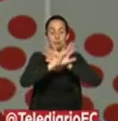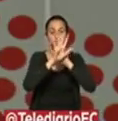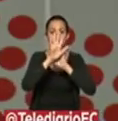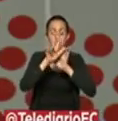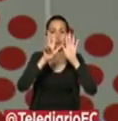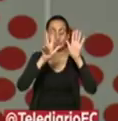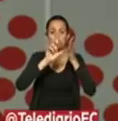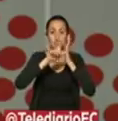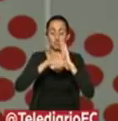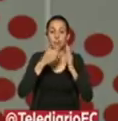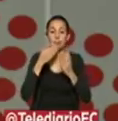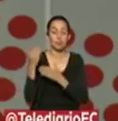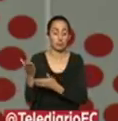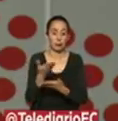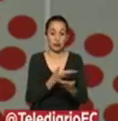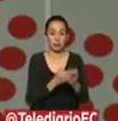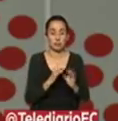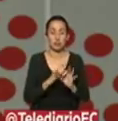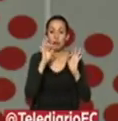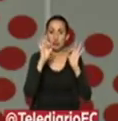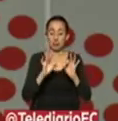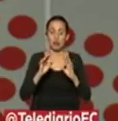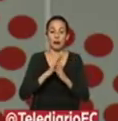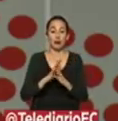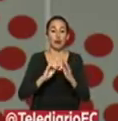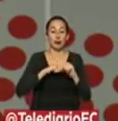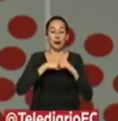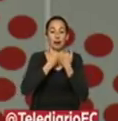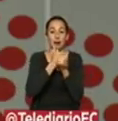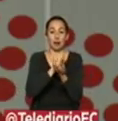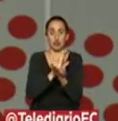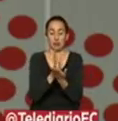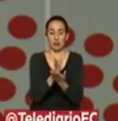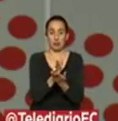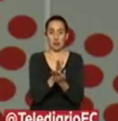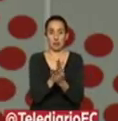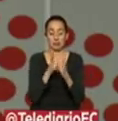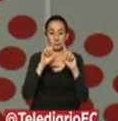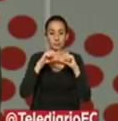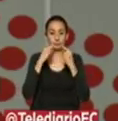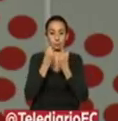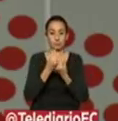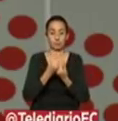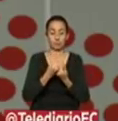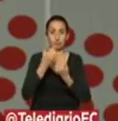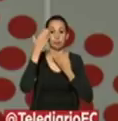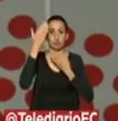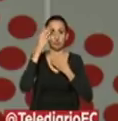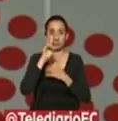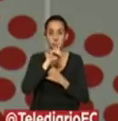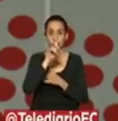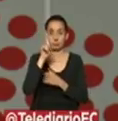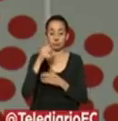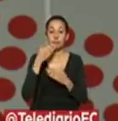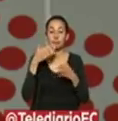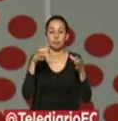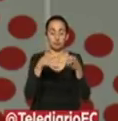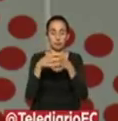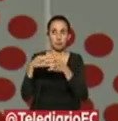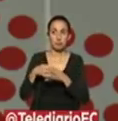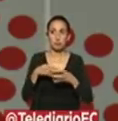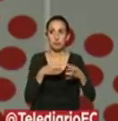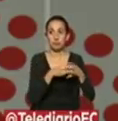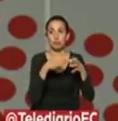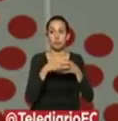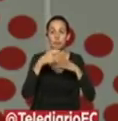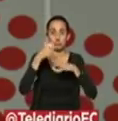6:58. Ahí estaba pues la apreciación del asambleísta Fabricio Villamar de la bancada de Creo acerca de esta conformación de